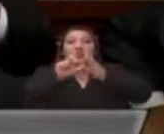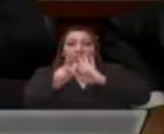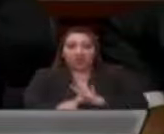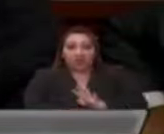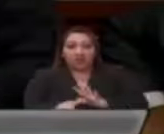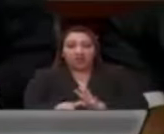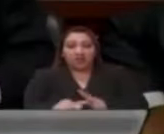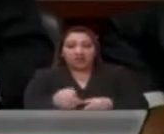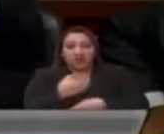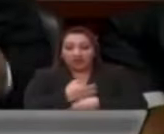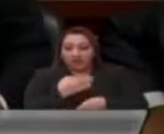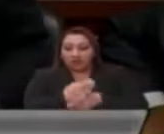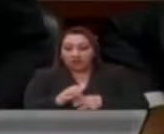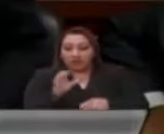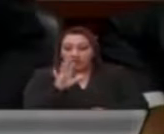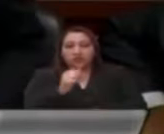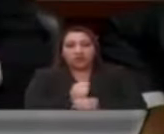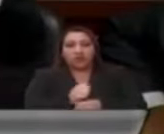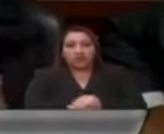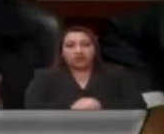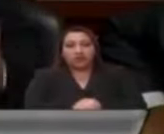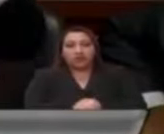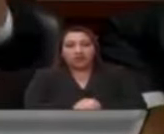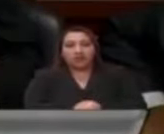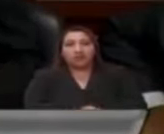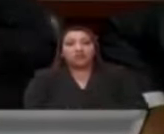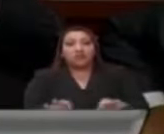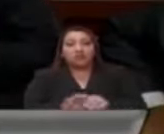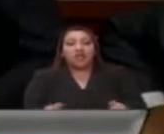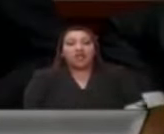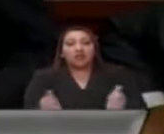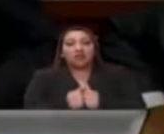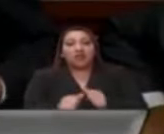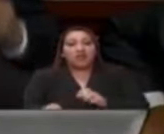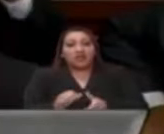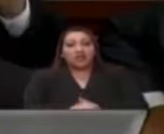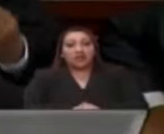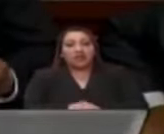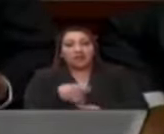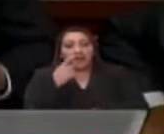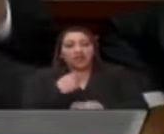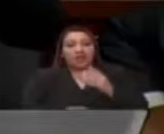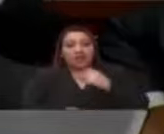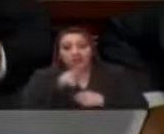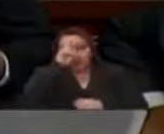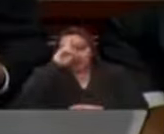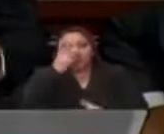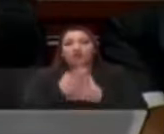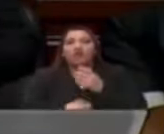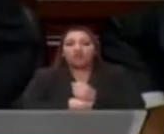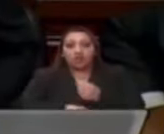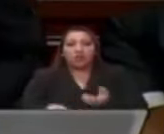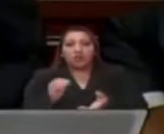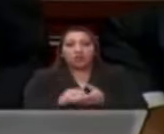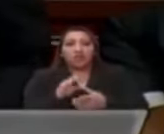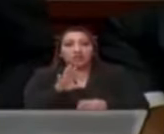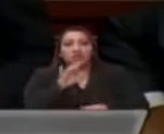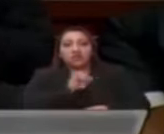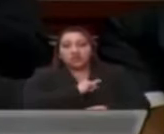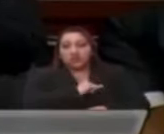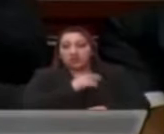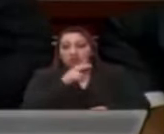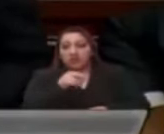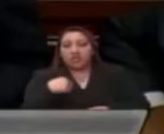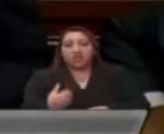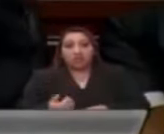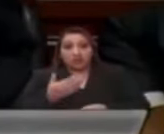y especiales que se formen hagan su trabajo. Ese será el acompañamiento que haremos para que la patria confíe nuevamente en sus instituciones.